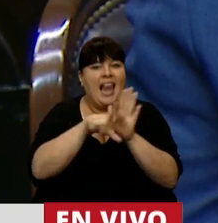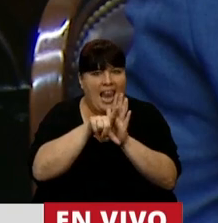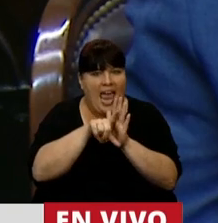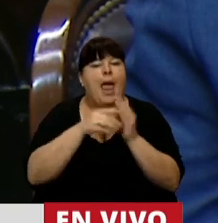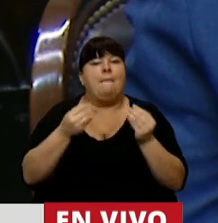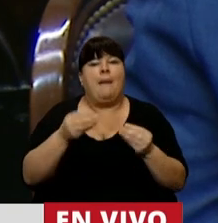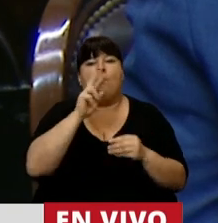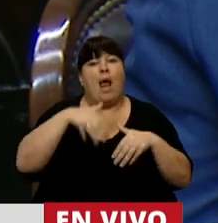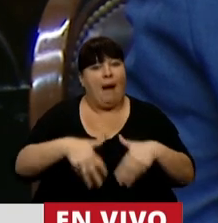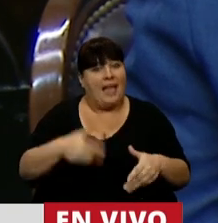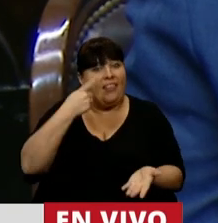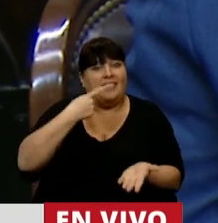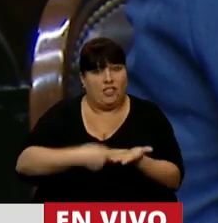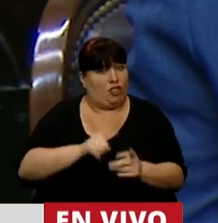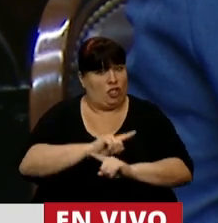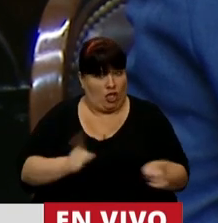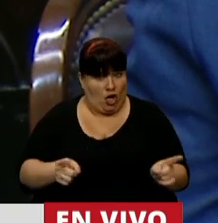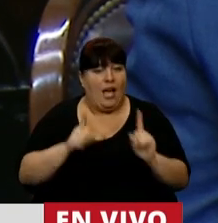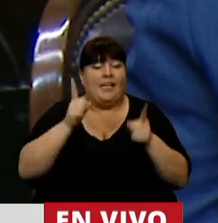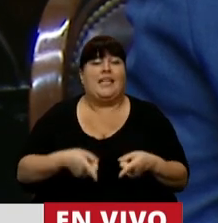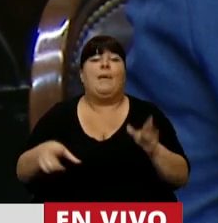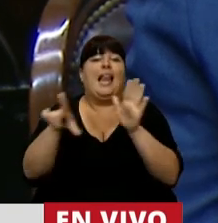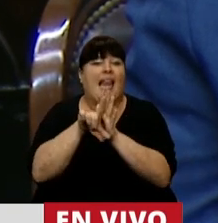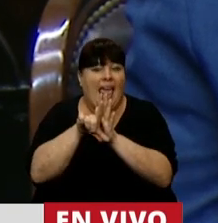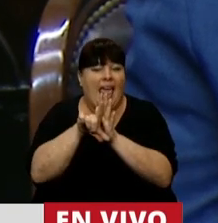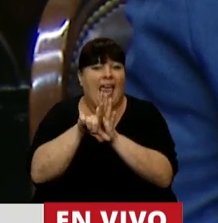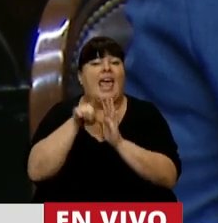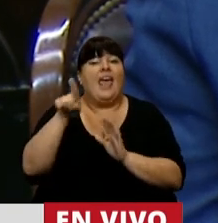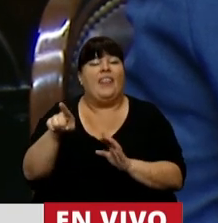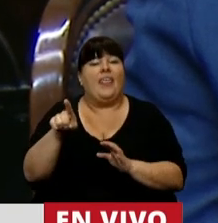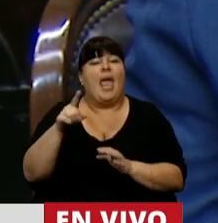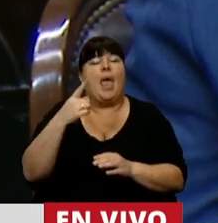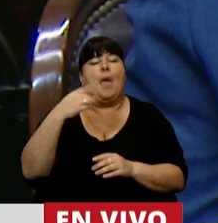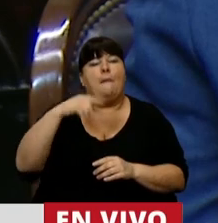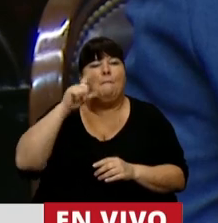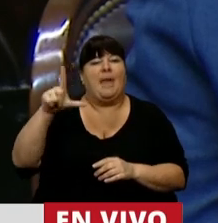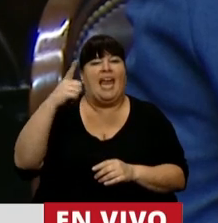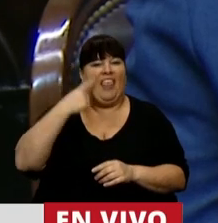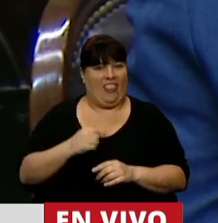de interrupción voluntaria del embarazo y a la ley de los